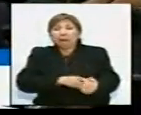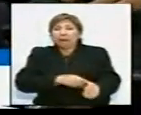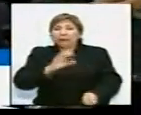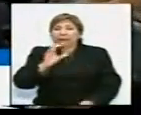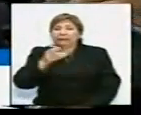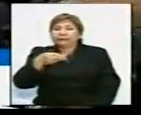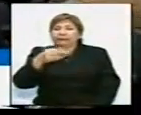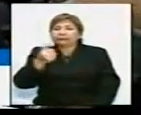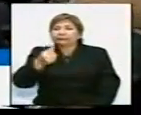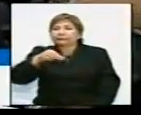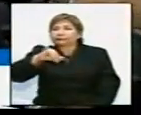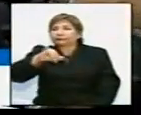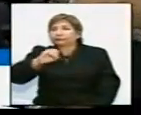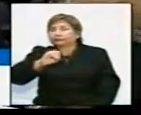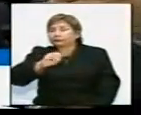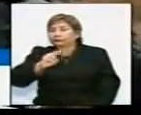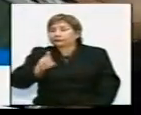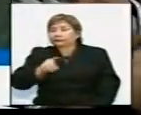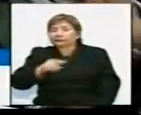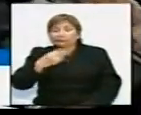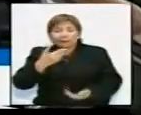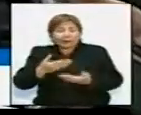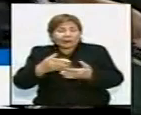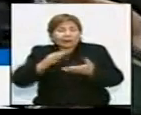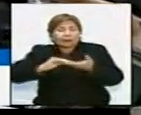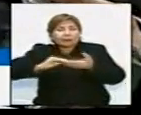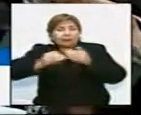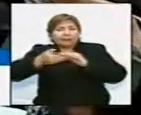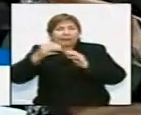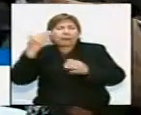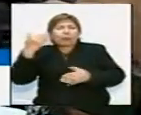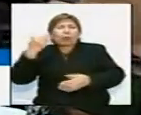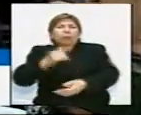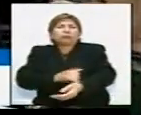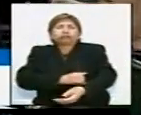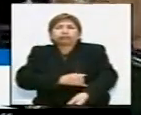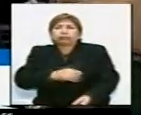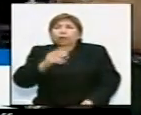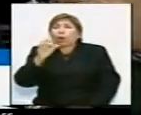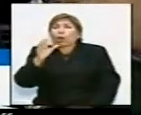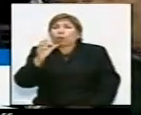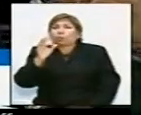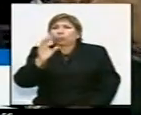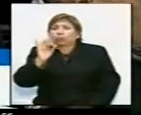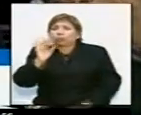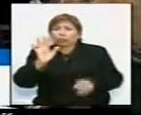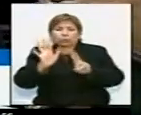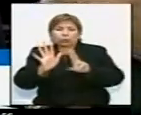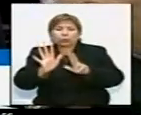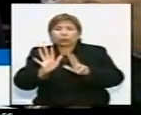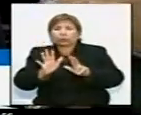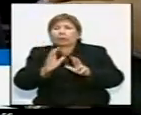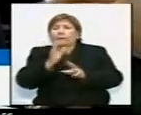Chapiz, que es una comunidad nativa, que tiene como 8 anexos, se hace